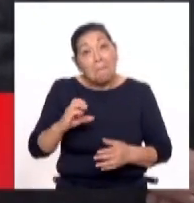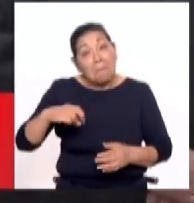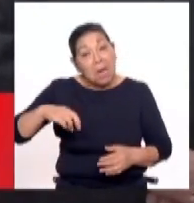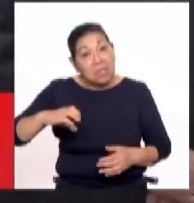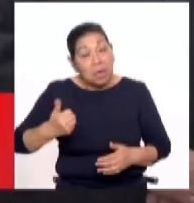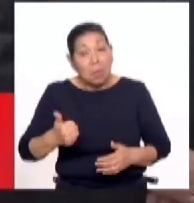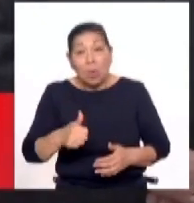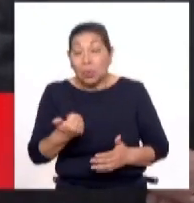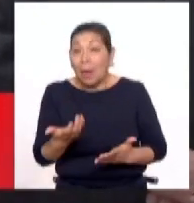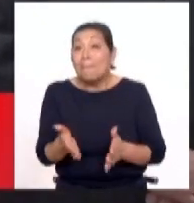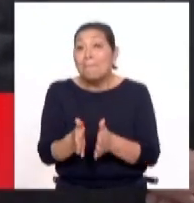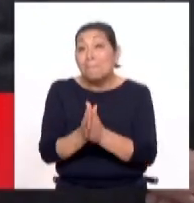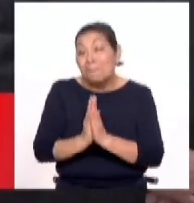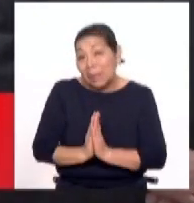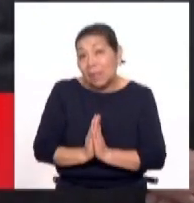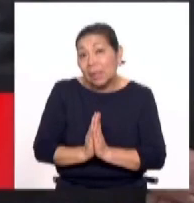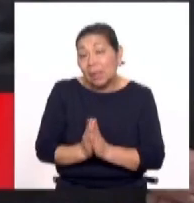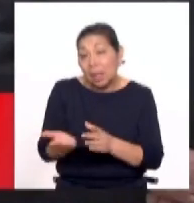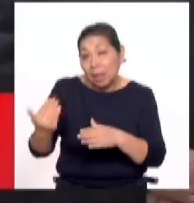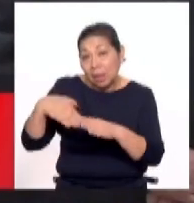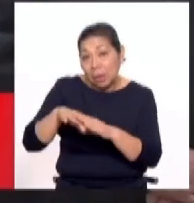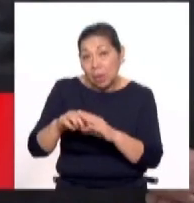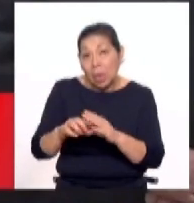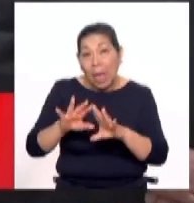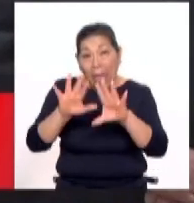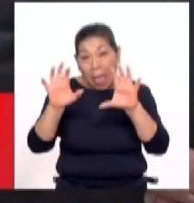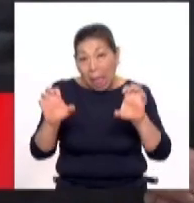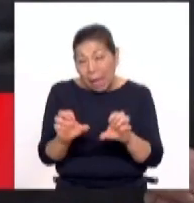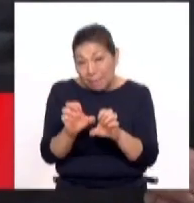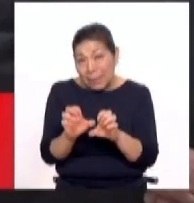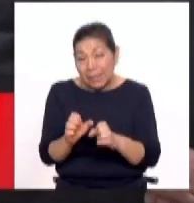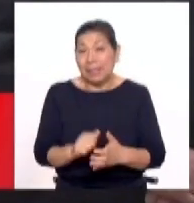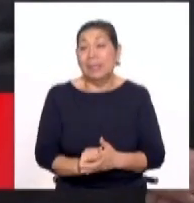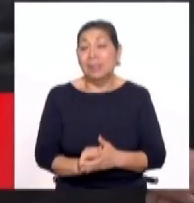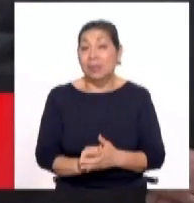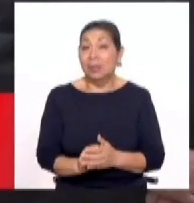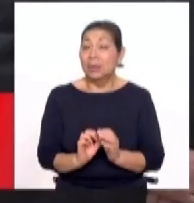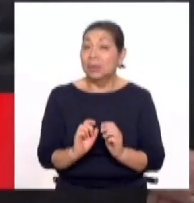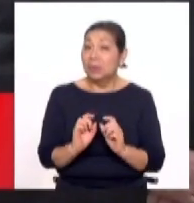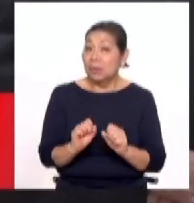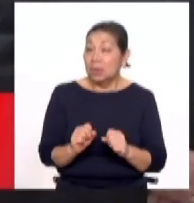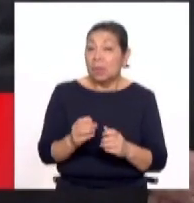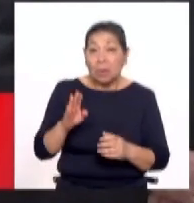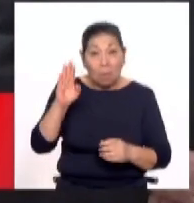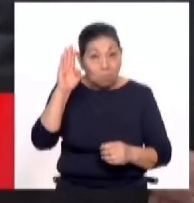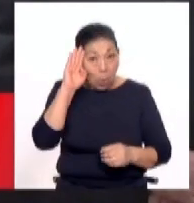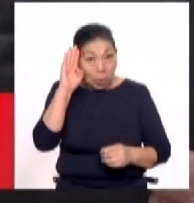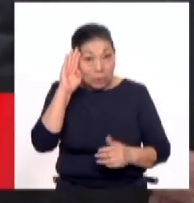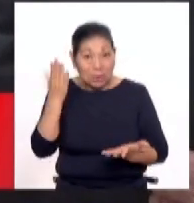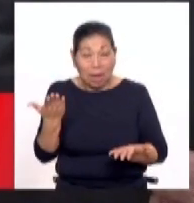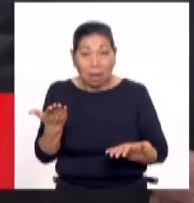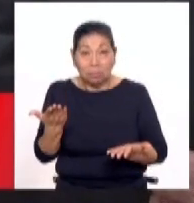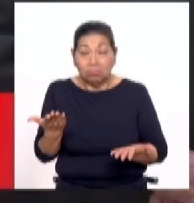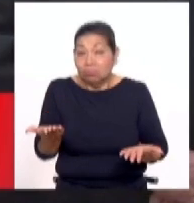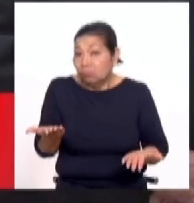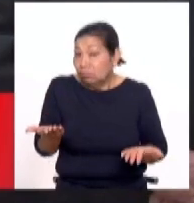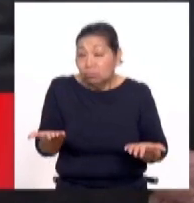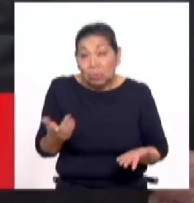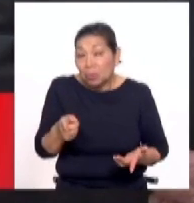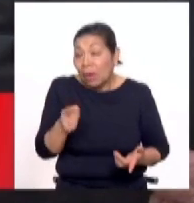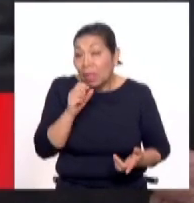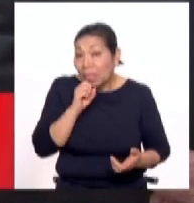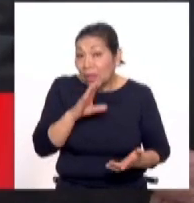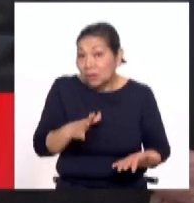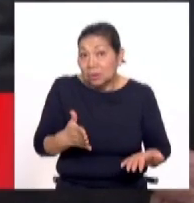Pachacamac, entre otros, están solicitando también ser incluidos en este estado de emergencia. Y bueno, consultarles si estos policías que, bueno, usted